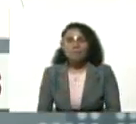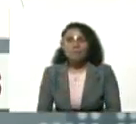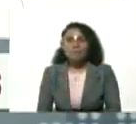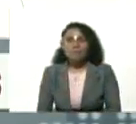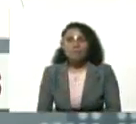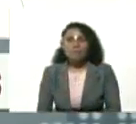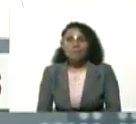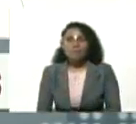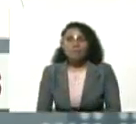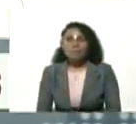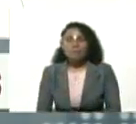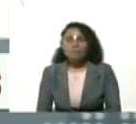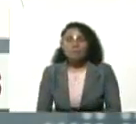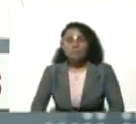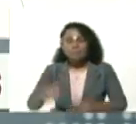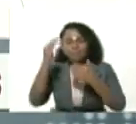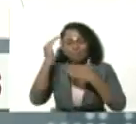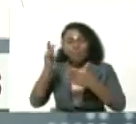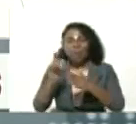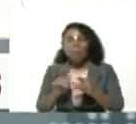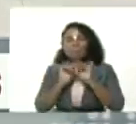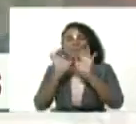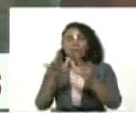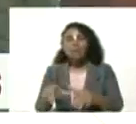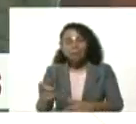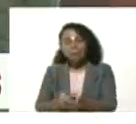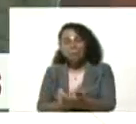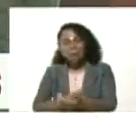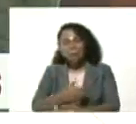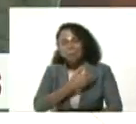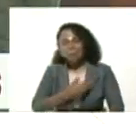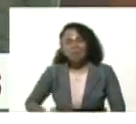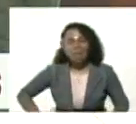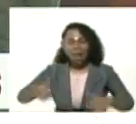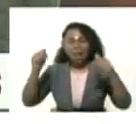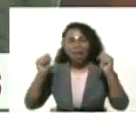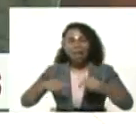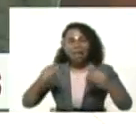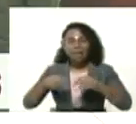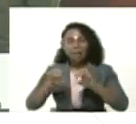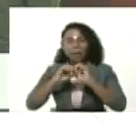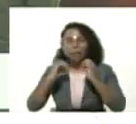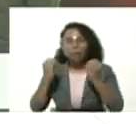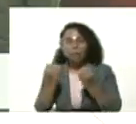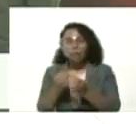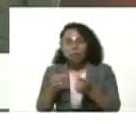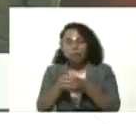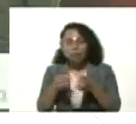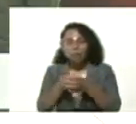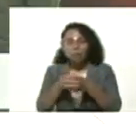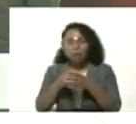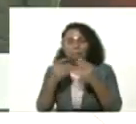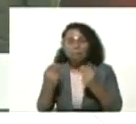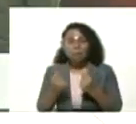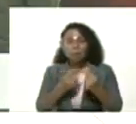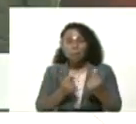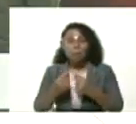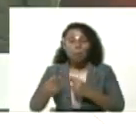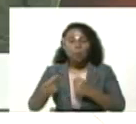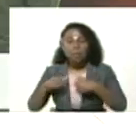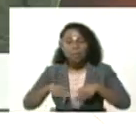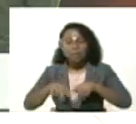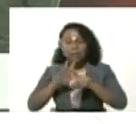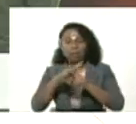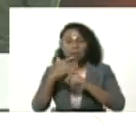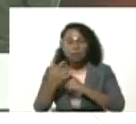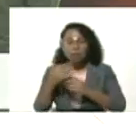Zulia. Salud y bendiciones, hermano presidente, desde acá, desde la sala de comando, activada para estas